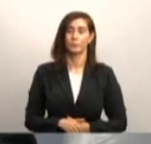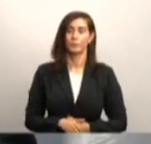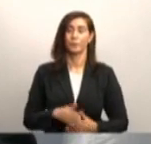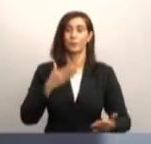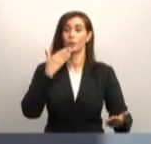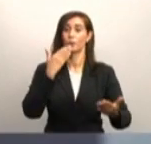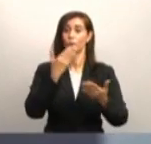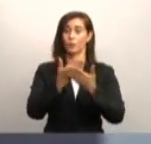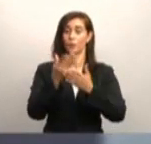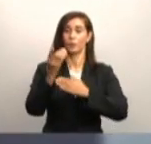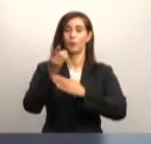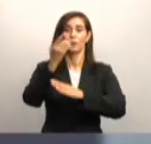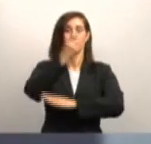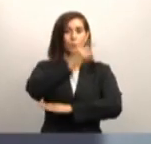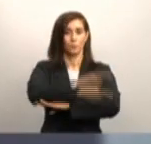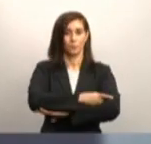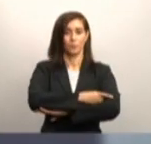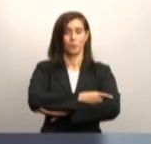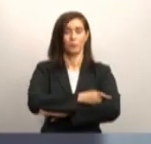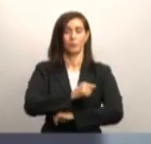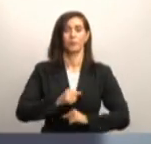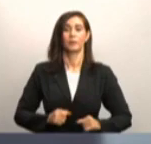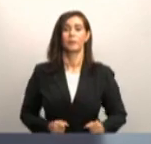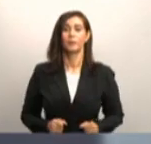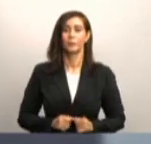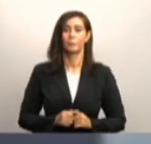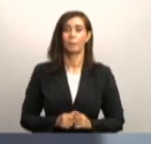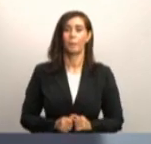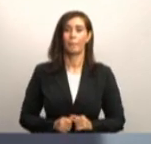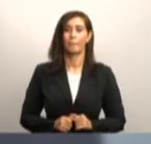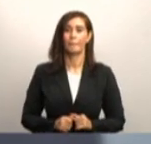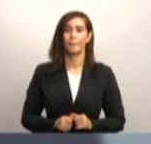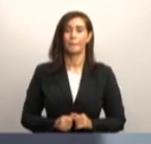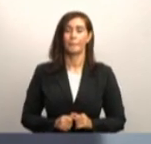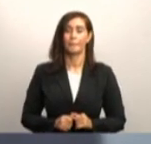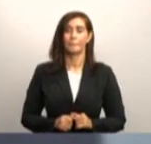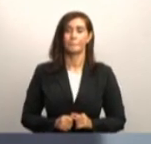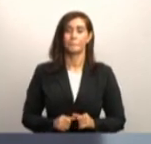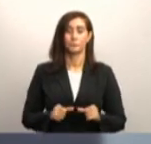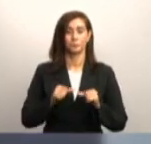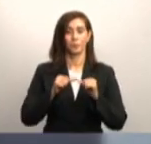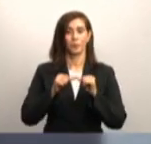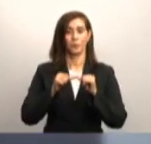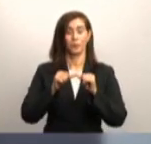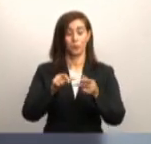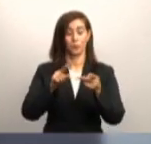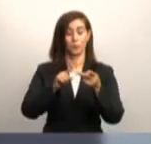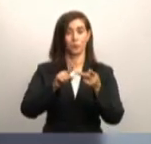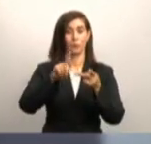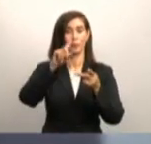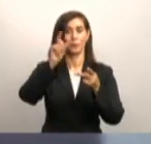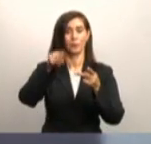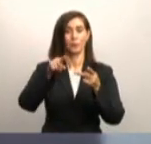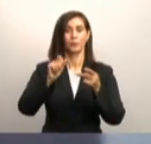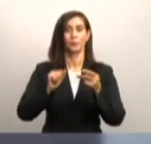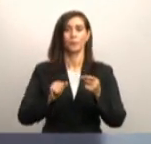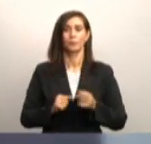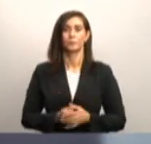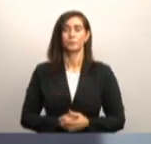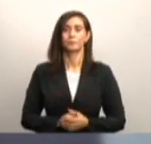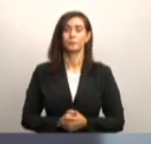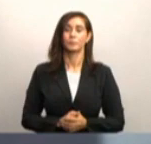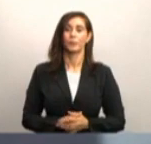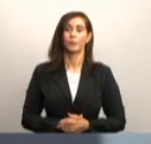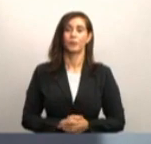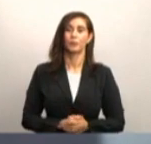Buenos días, ministro. Rocío Quiroz de Noticias SIN. Voy a continuar un poco con la pregunta de Edith. Yo quiero saber el impacto. Usted dice que se va a medir en una